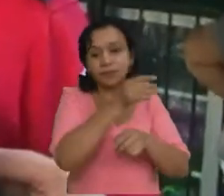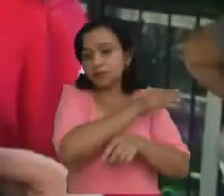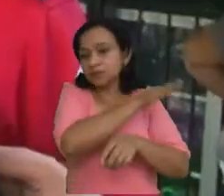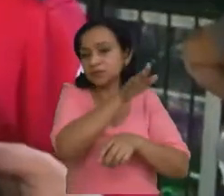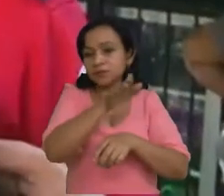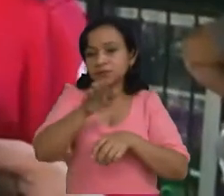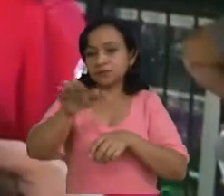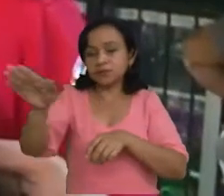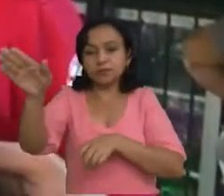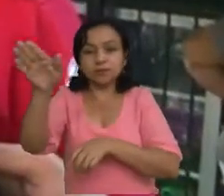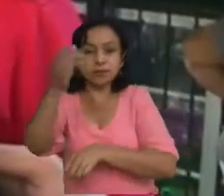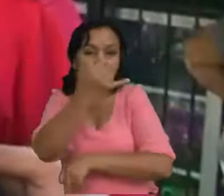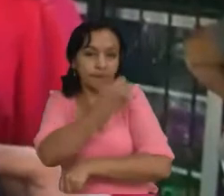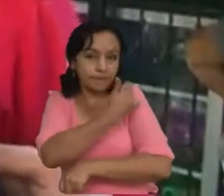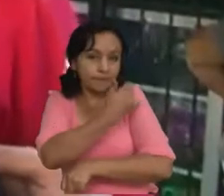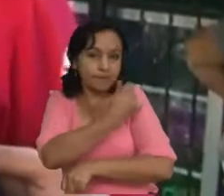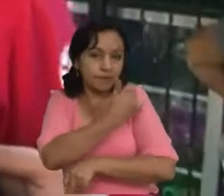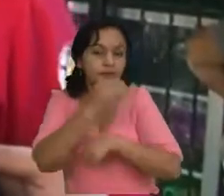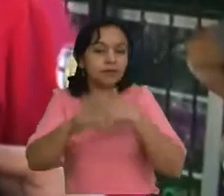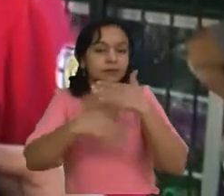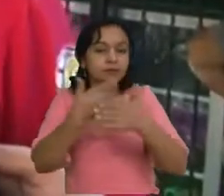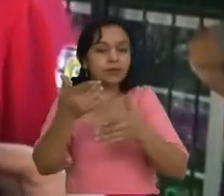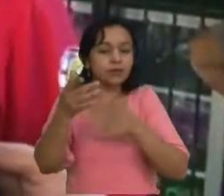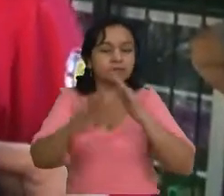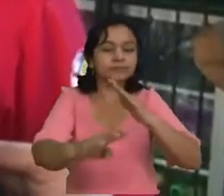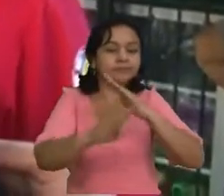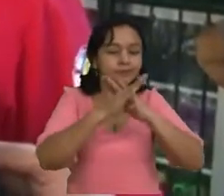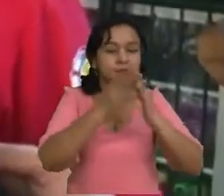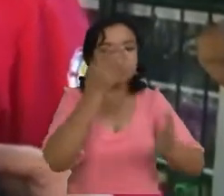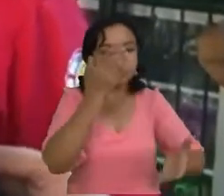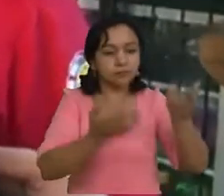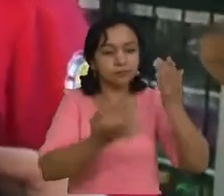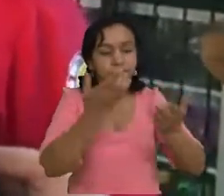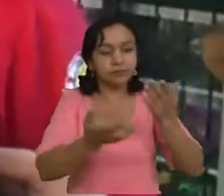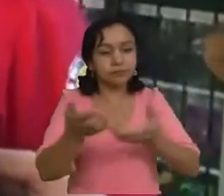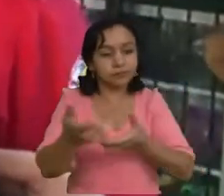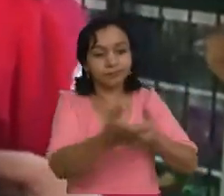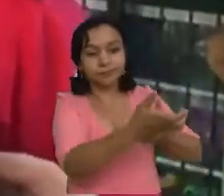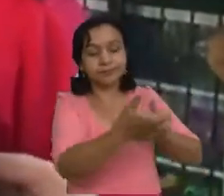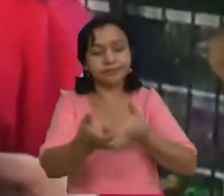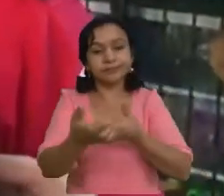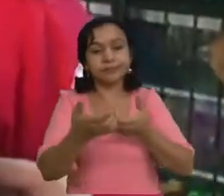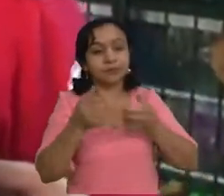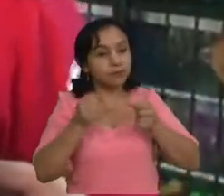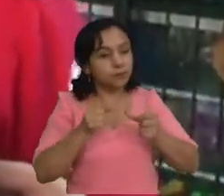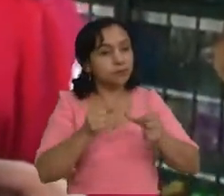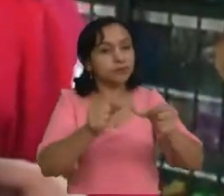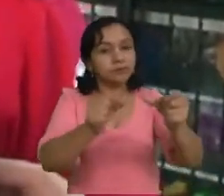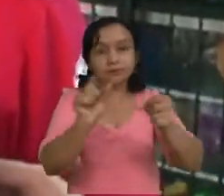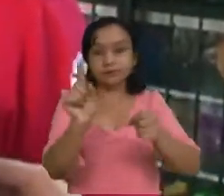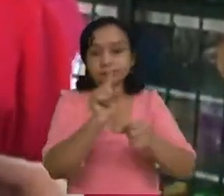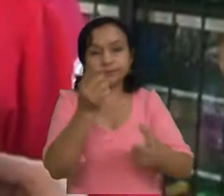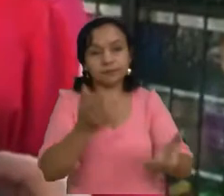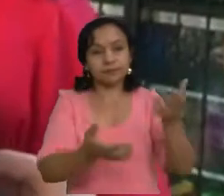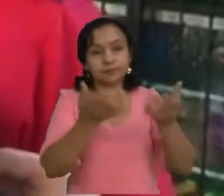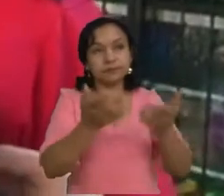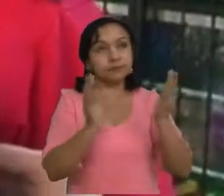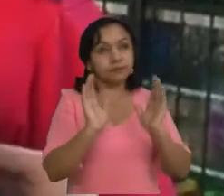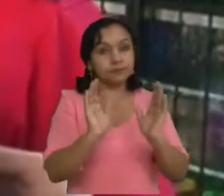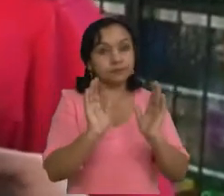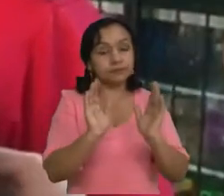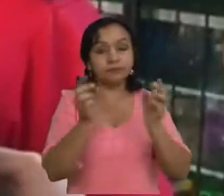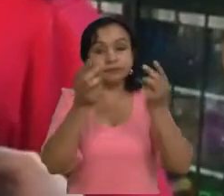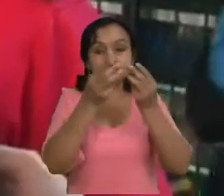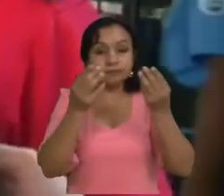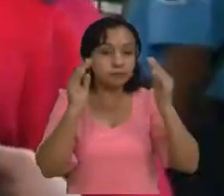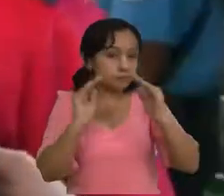asistenciales como corresponde, y el otro es frenar todo vía de propagación para que evitar que el incendio siga consumiendo bienes materiales